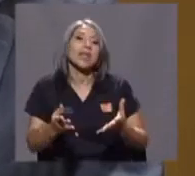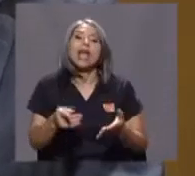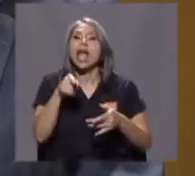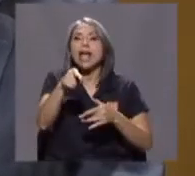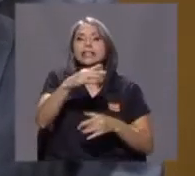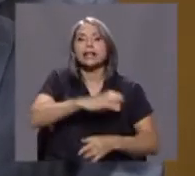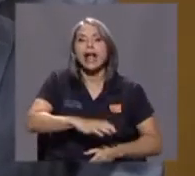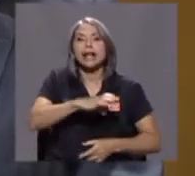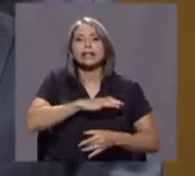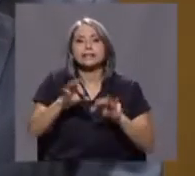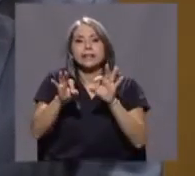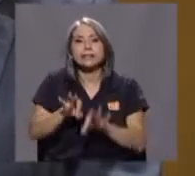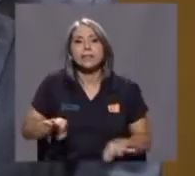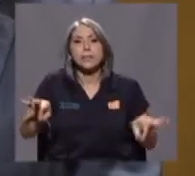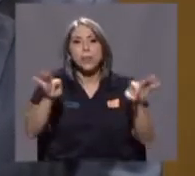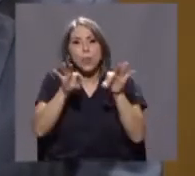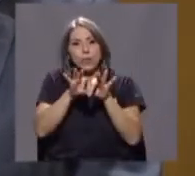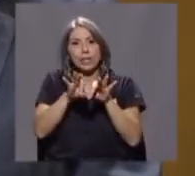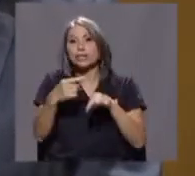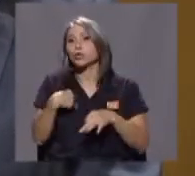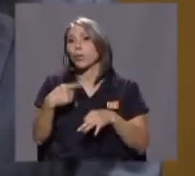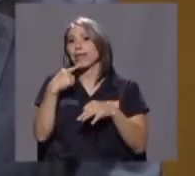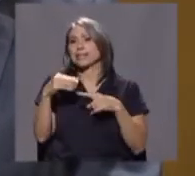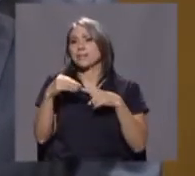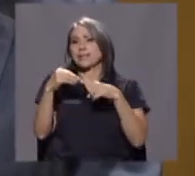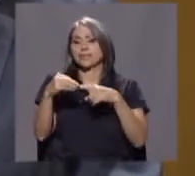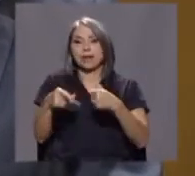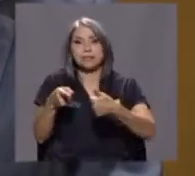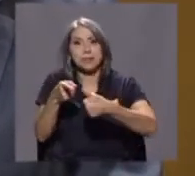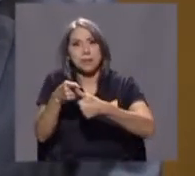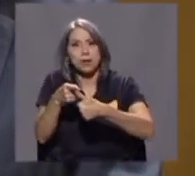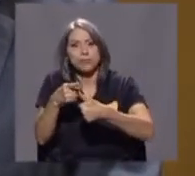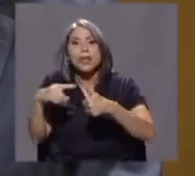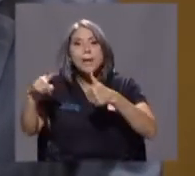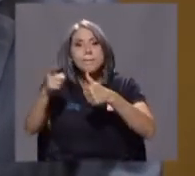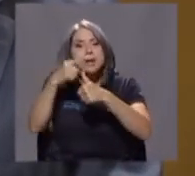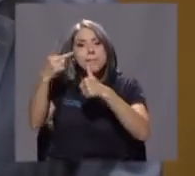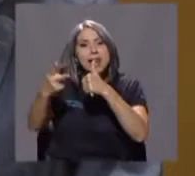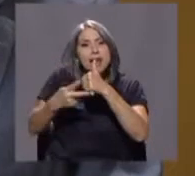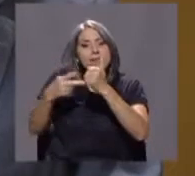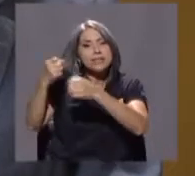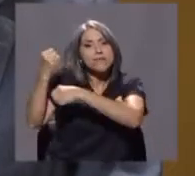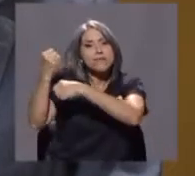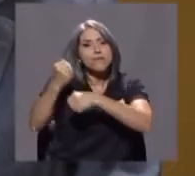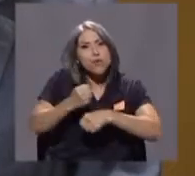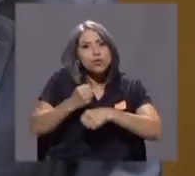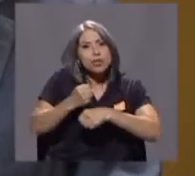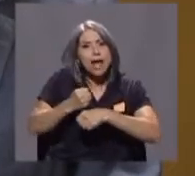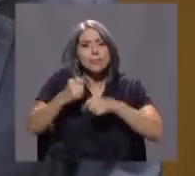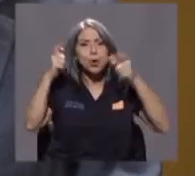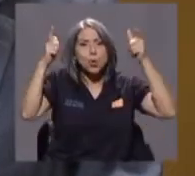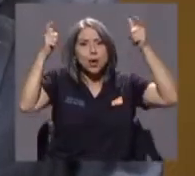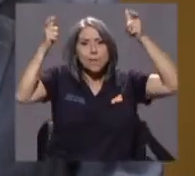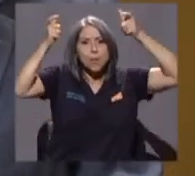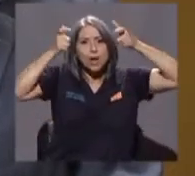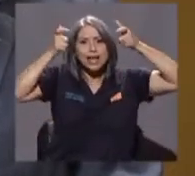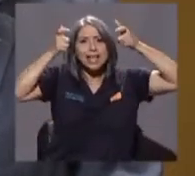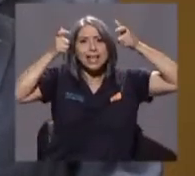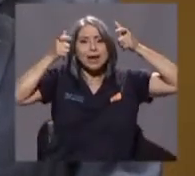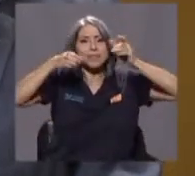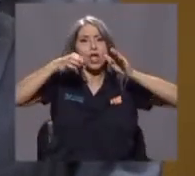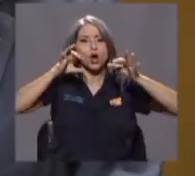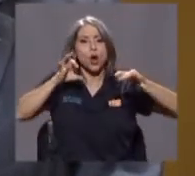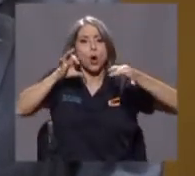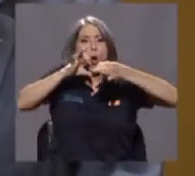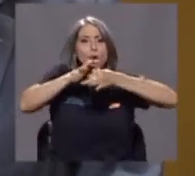las principales. En primer lugar, funda por primera vez una monarquía constitucional, es